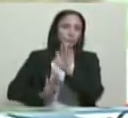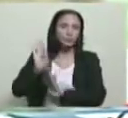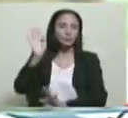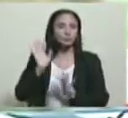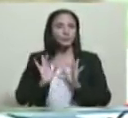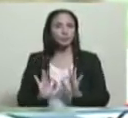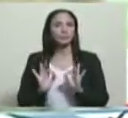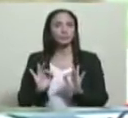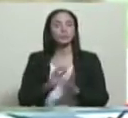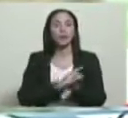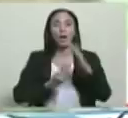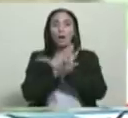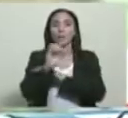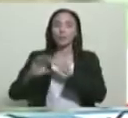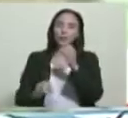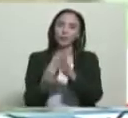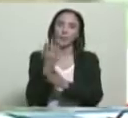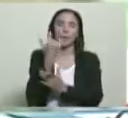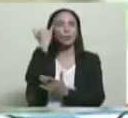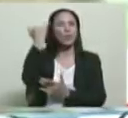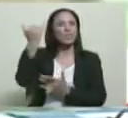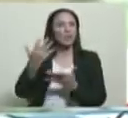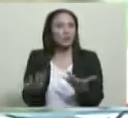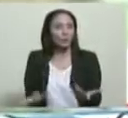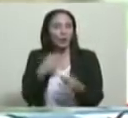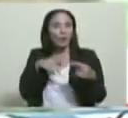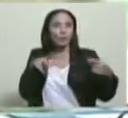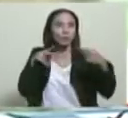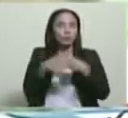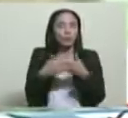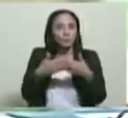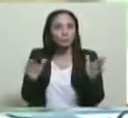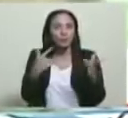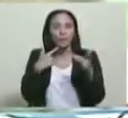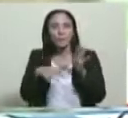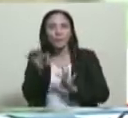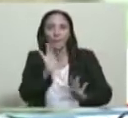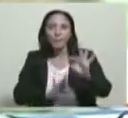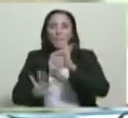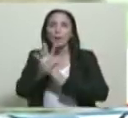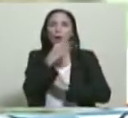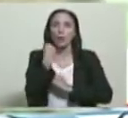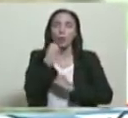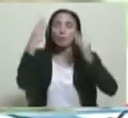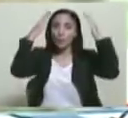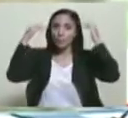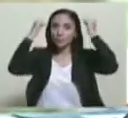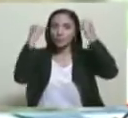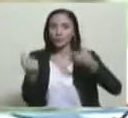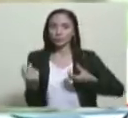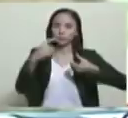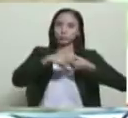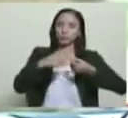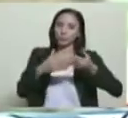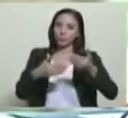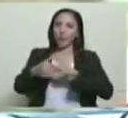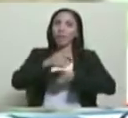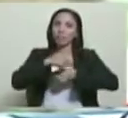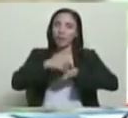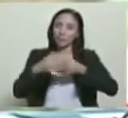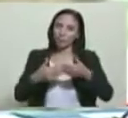a partir del 20 de mayo. Lanzaremos al país el proceso de captación de jóvenes y de milicianos y milicianas para esta nueva